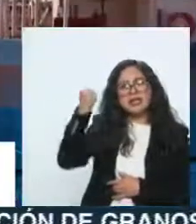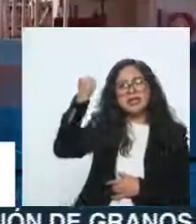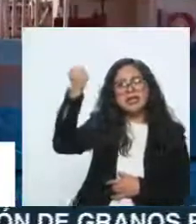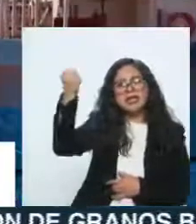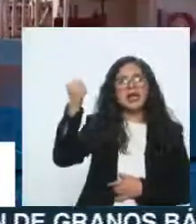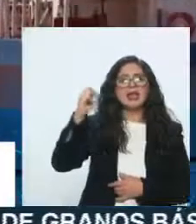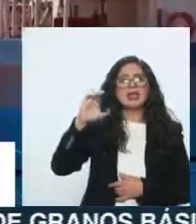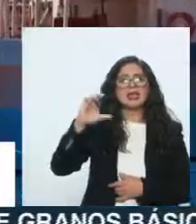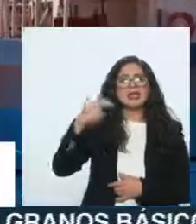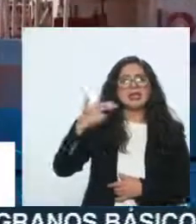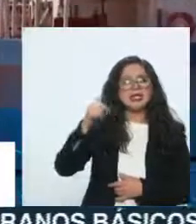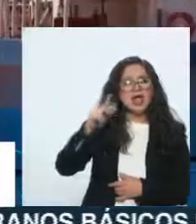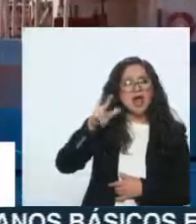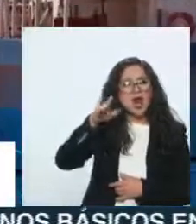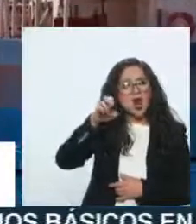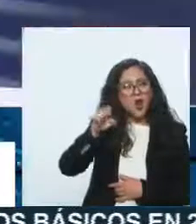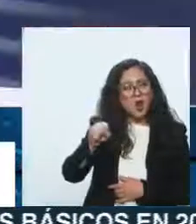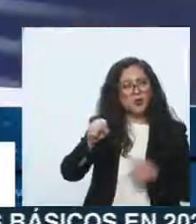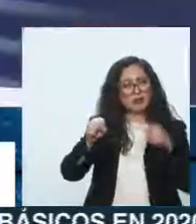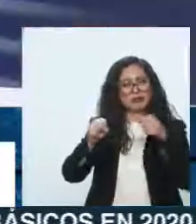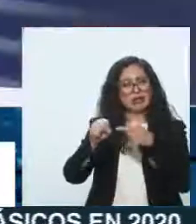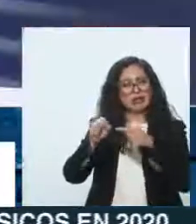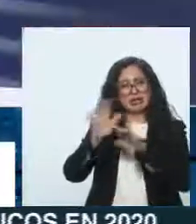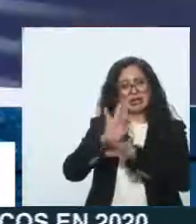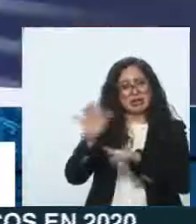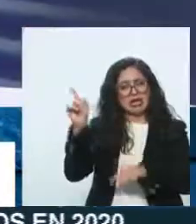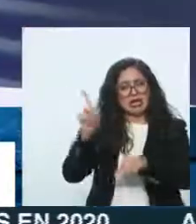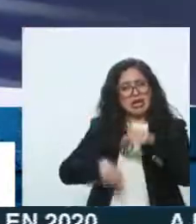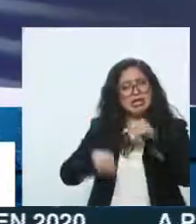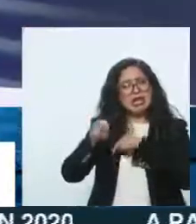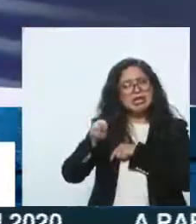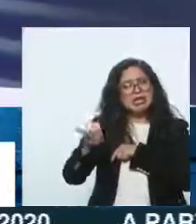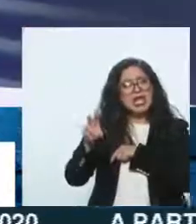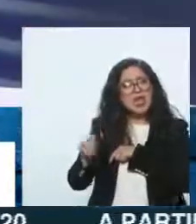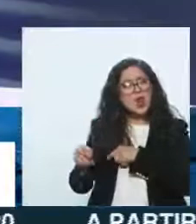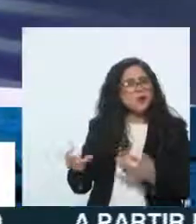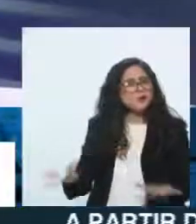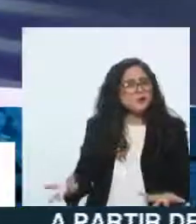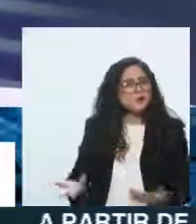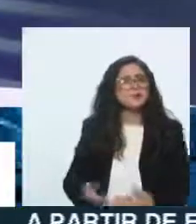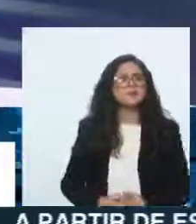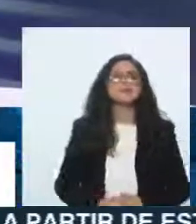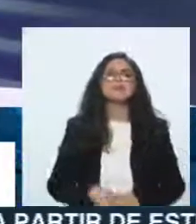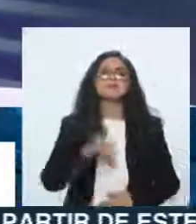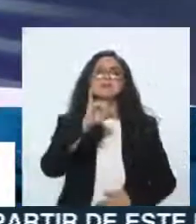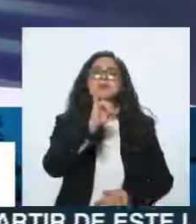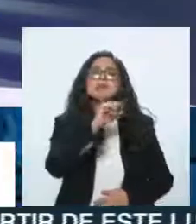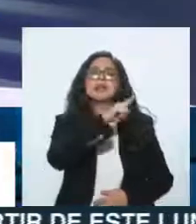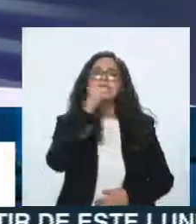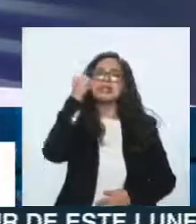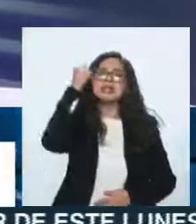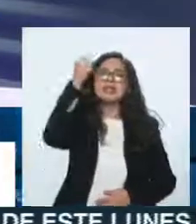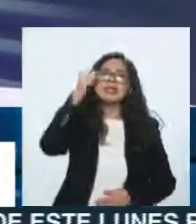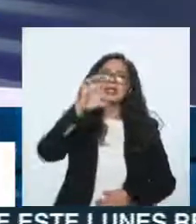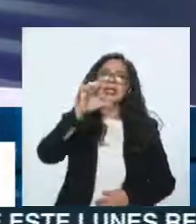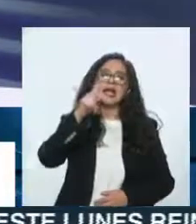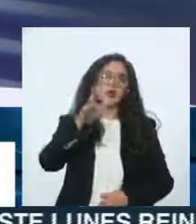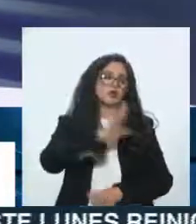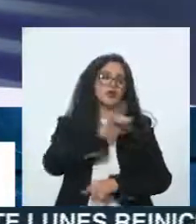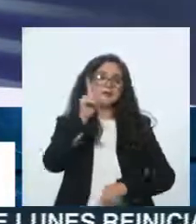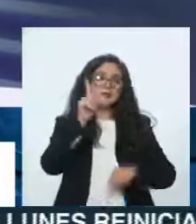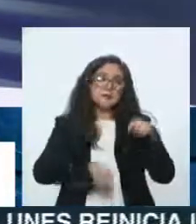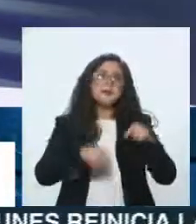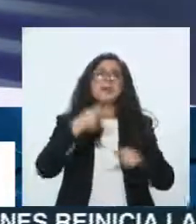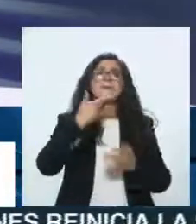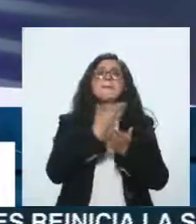un lenguaje más coloquial, Por ¿se una acaban parte. los sindicatos charros o no? Se acaban los sindicatos charros por una parte, por otra parte el aumento sustancial del salario